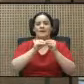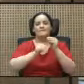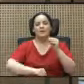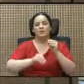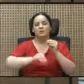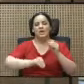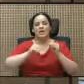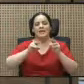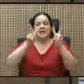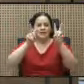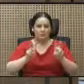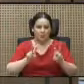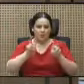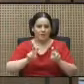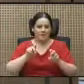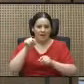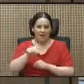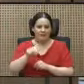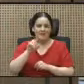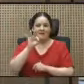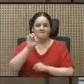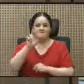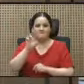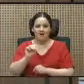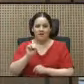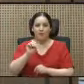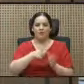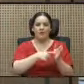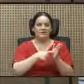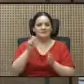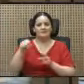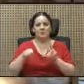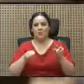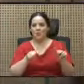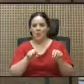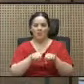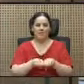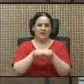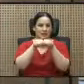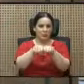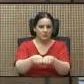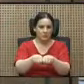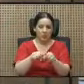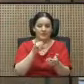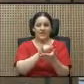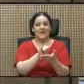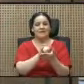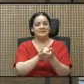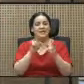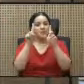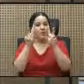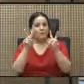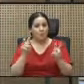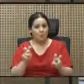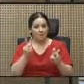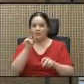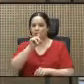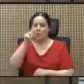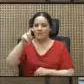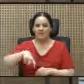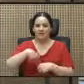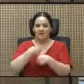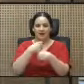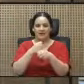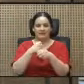FARO sean requisito o no de graduación. Estas pruebas no deben realizarse. Hoy en